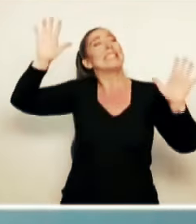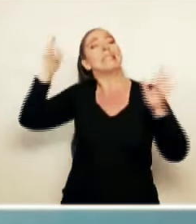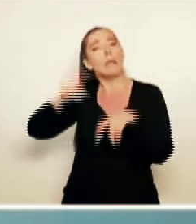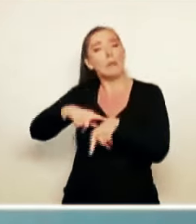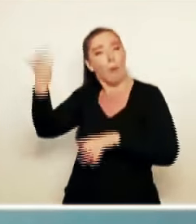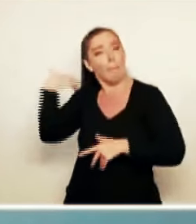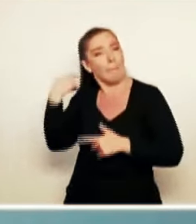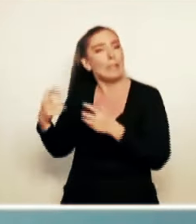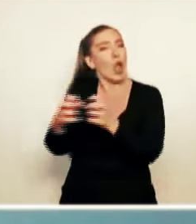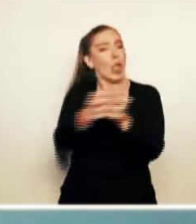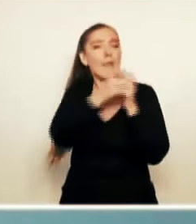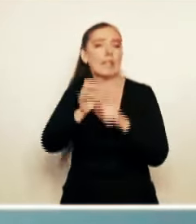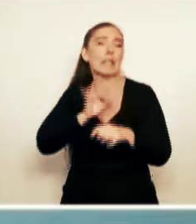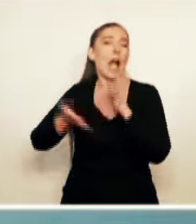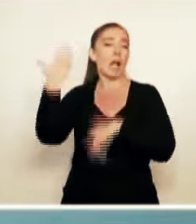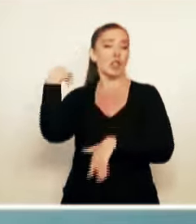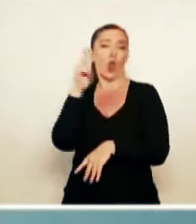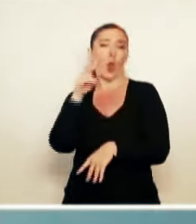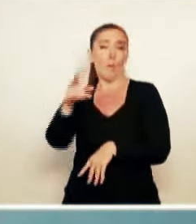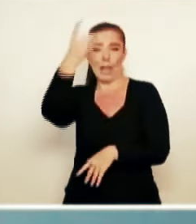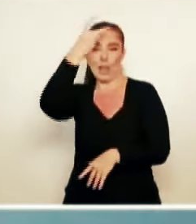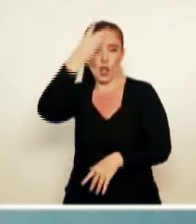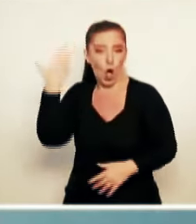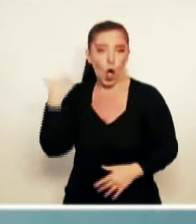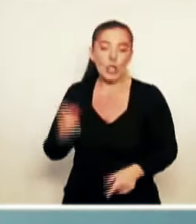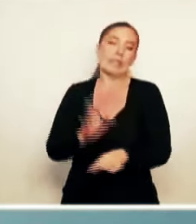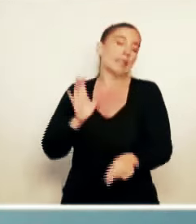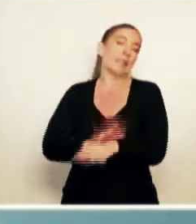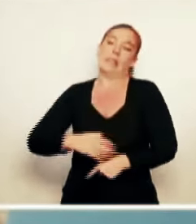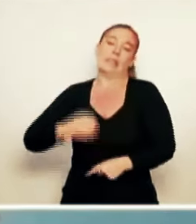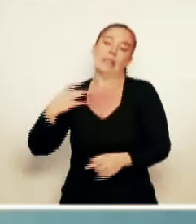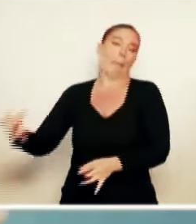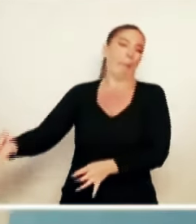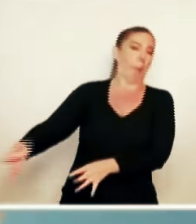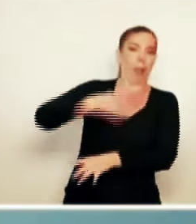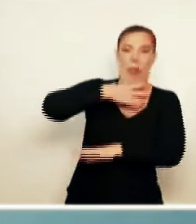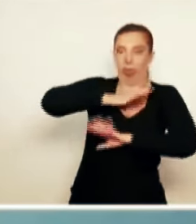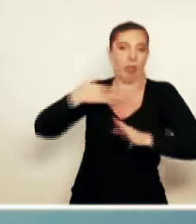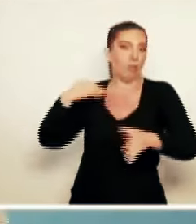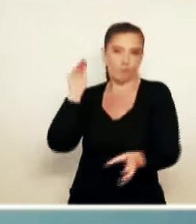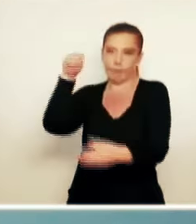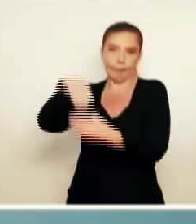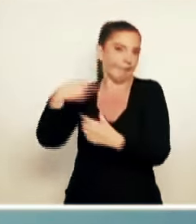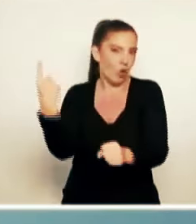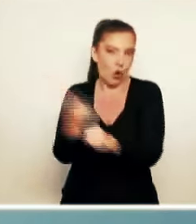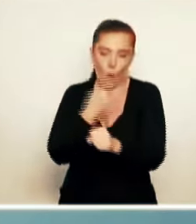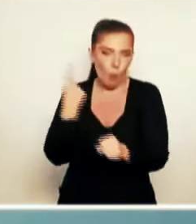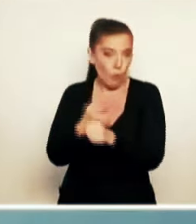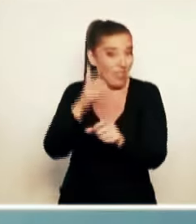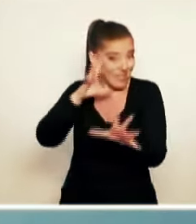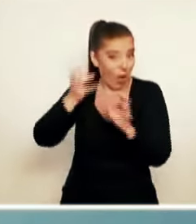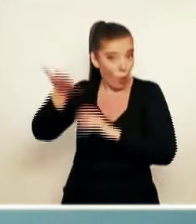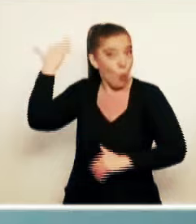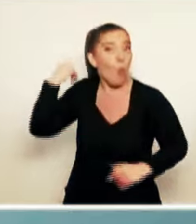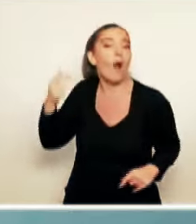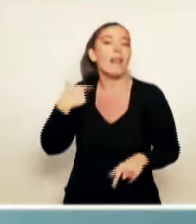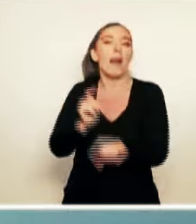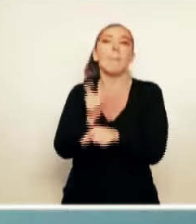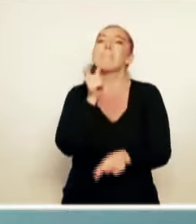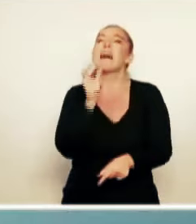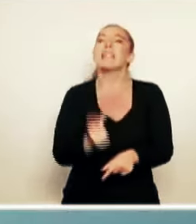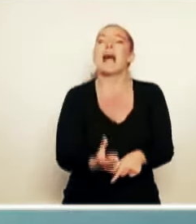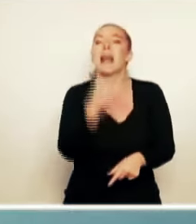una discusión allá por el 2012 y me sacaron a los bolsazos, no fui, ¿se acuerdan aquel mensaje